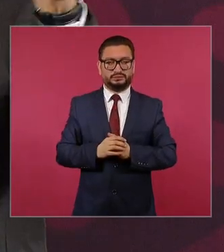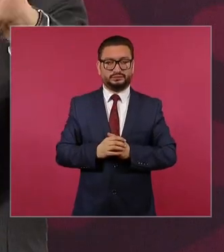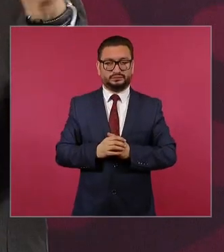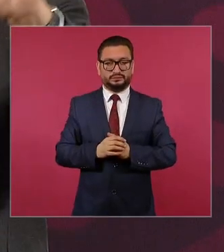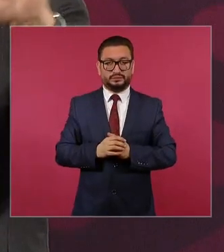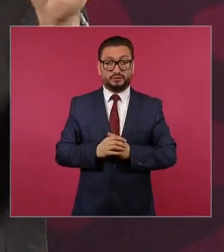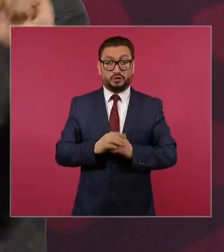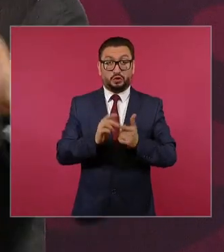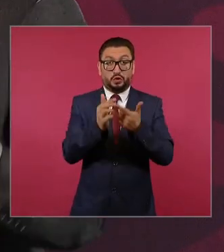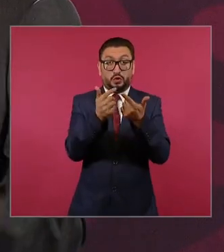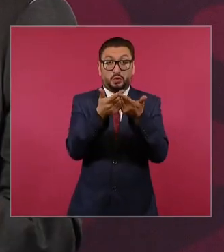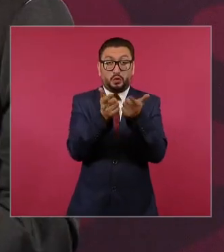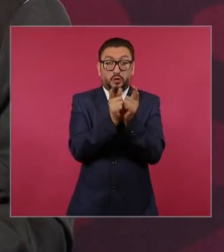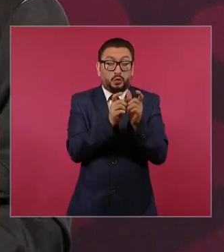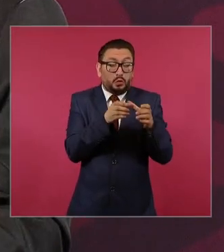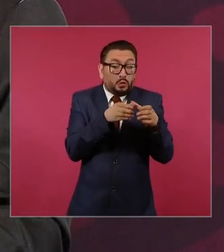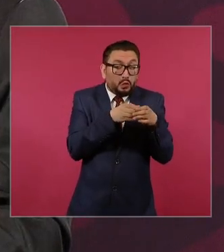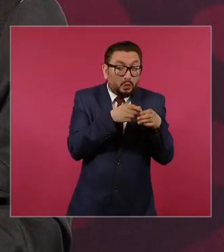una minoría,